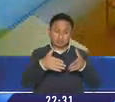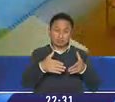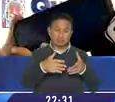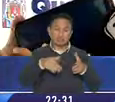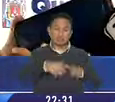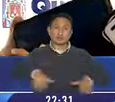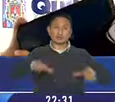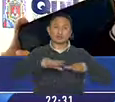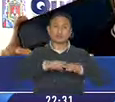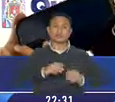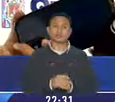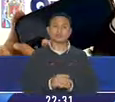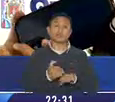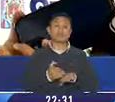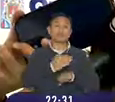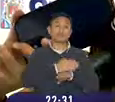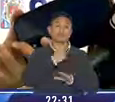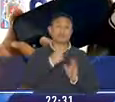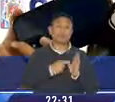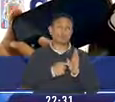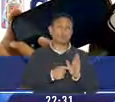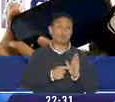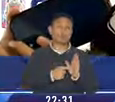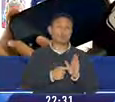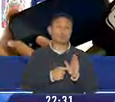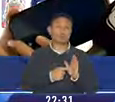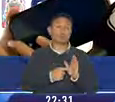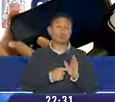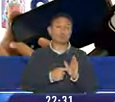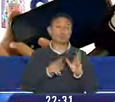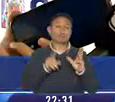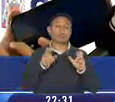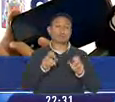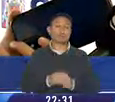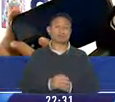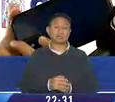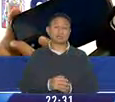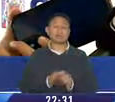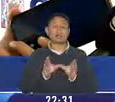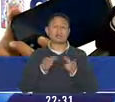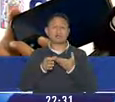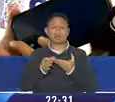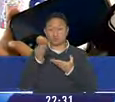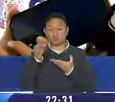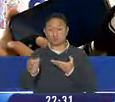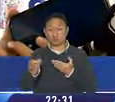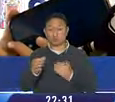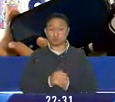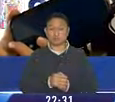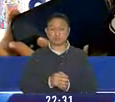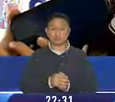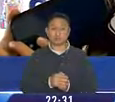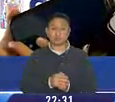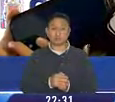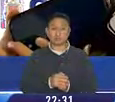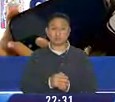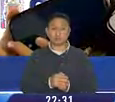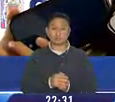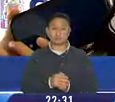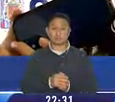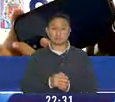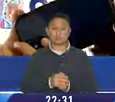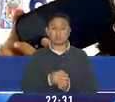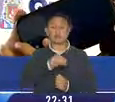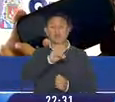zonas. Los últimos hechos nos muestran, por ejemplo, una gran concentración en lo que es Comité del Pueblo, lo que es la parte de la Administración Zonal de